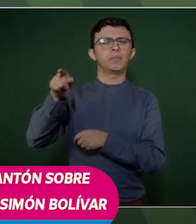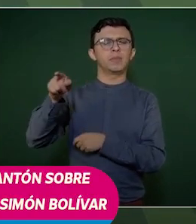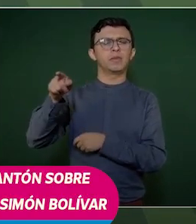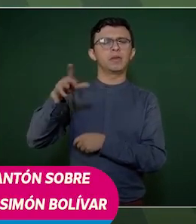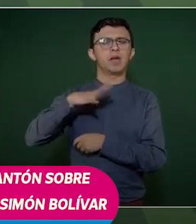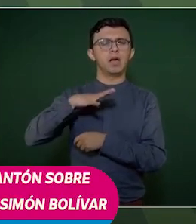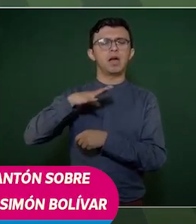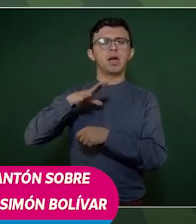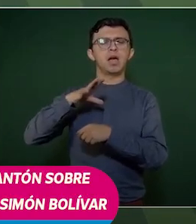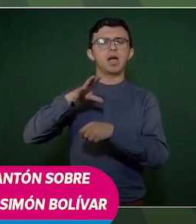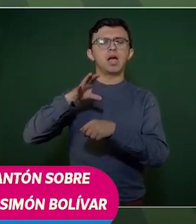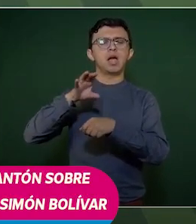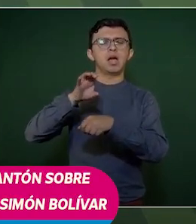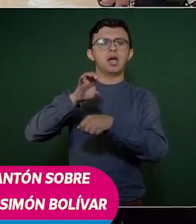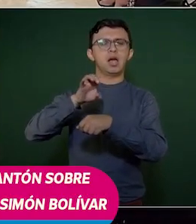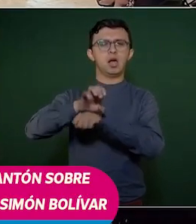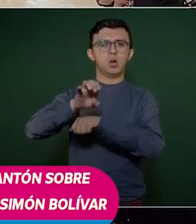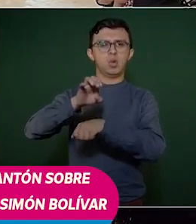Ecuador.